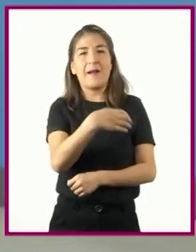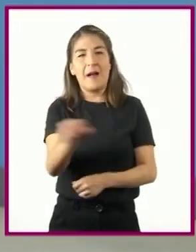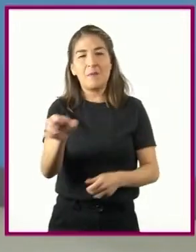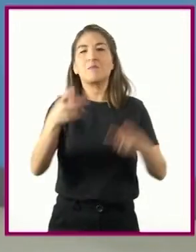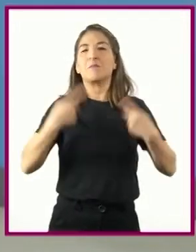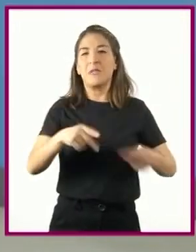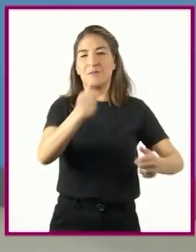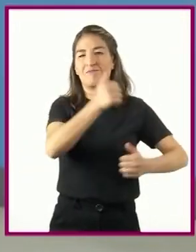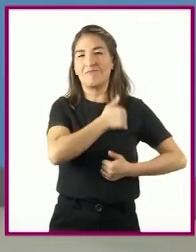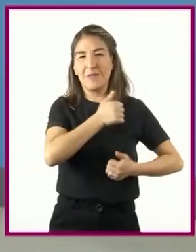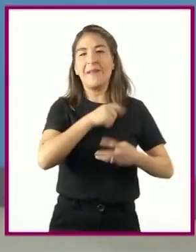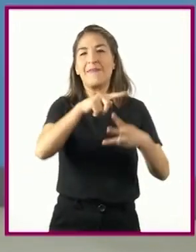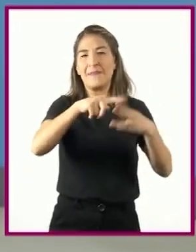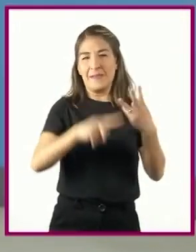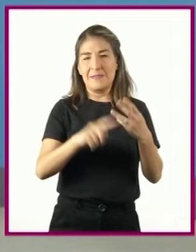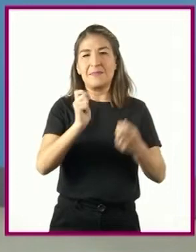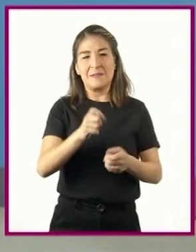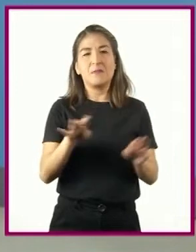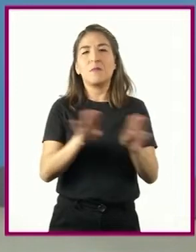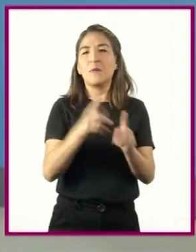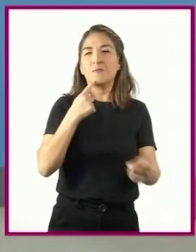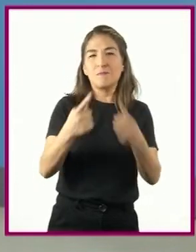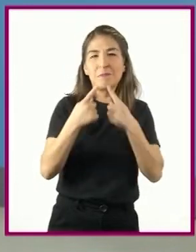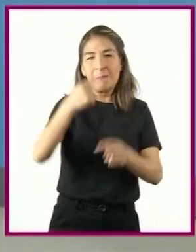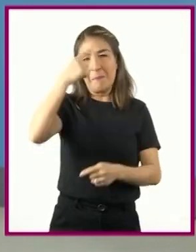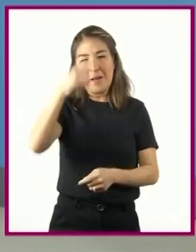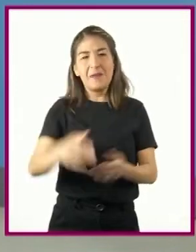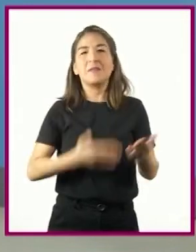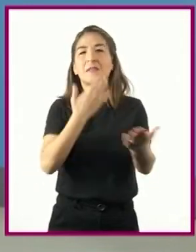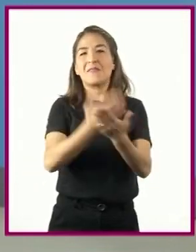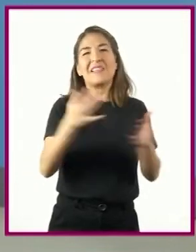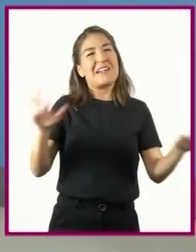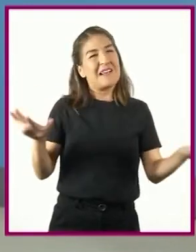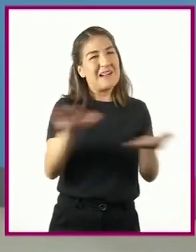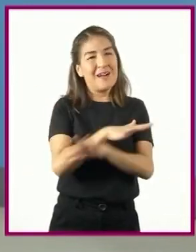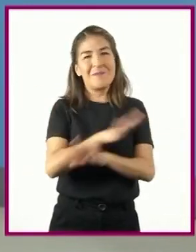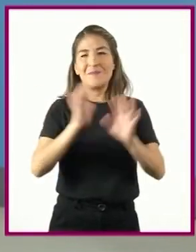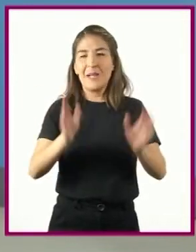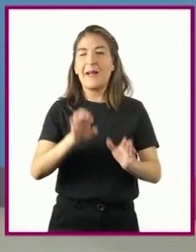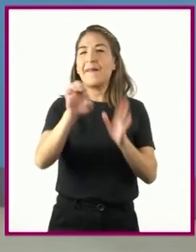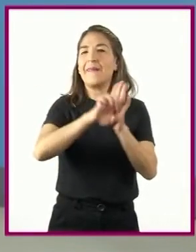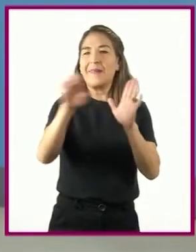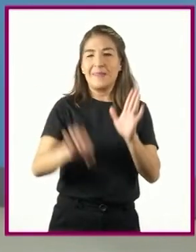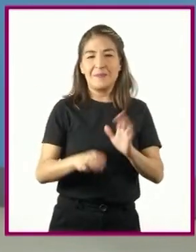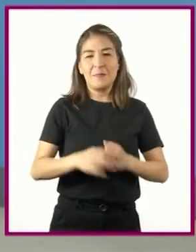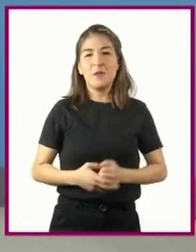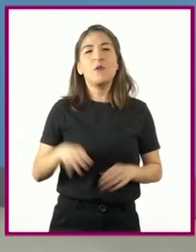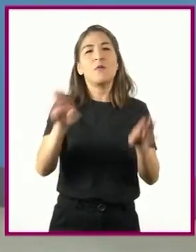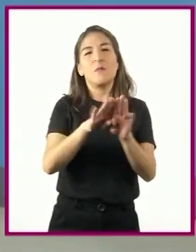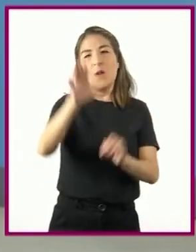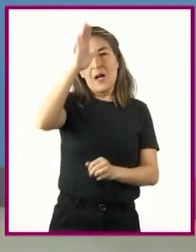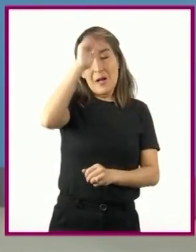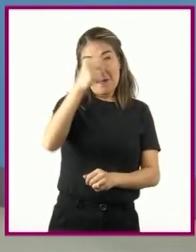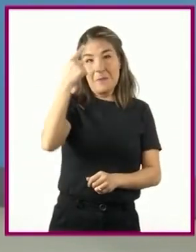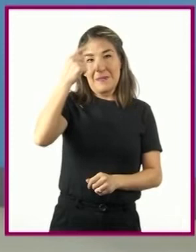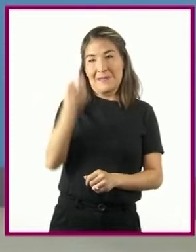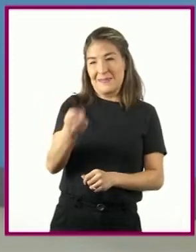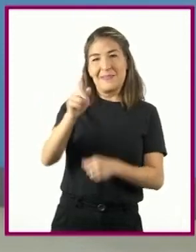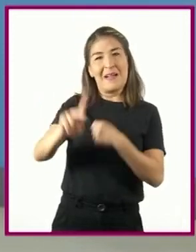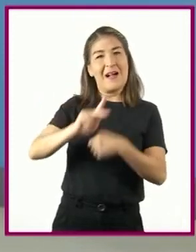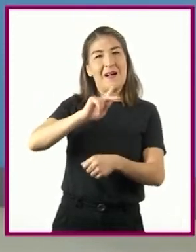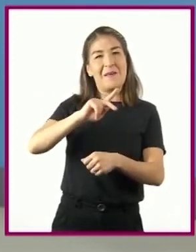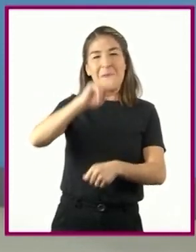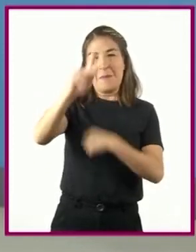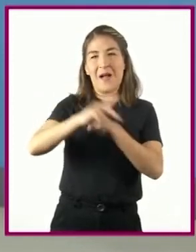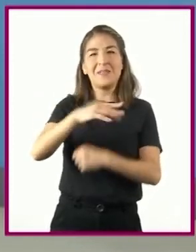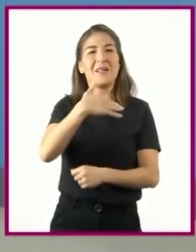soldados. Los soviets pretendían cambios más radicales. Por ejemplo, llegar a un acuerdo con Alemania y